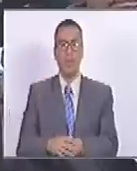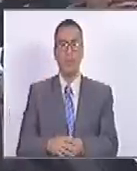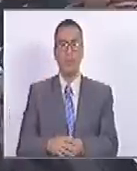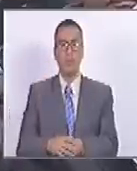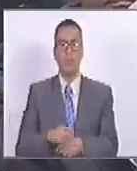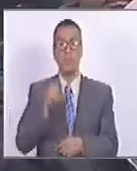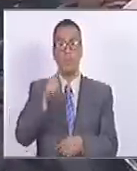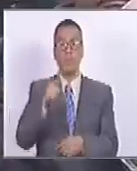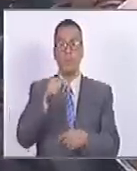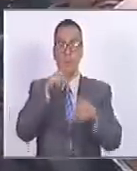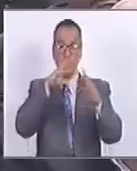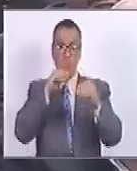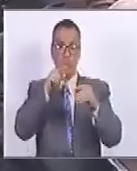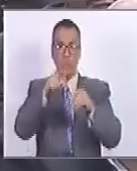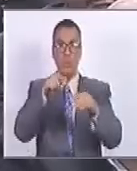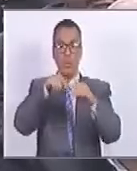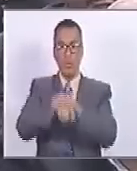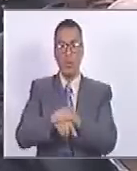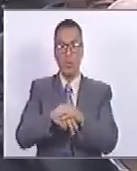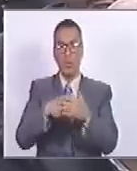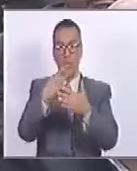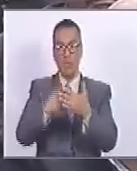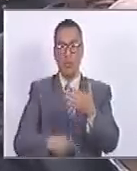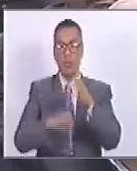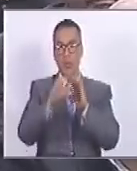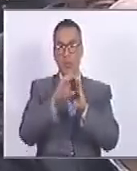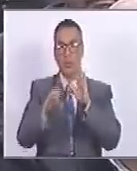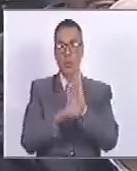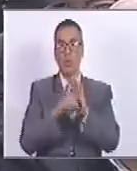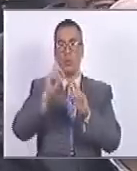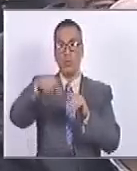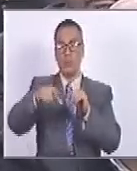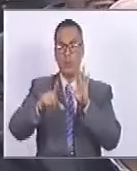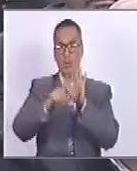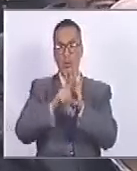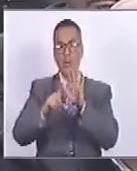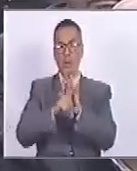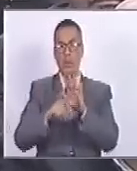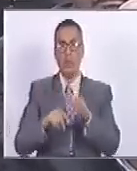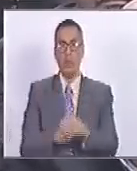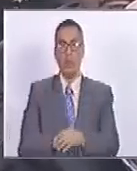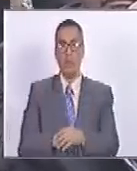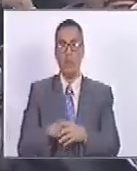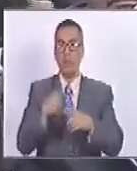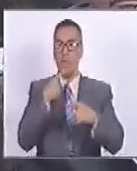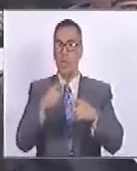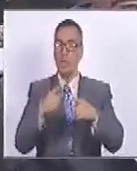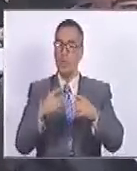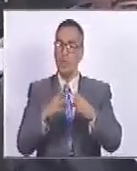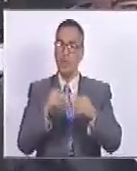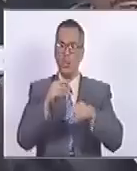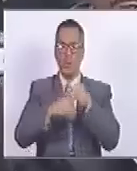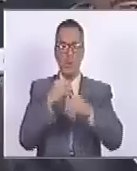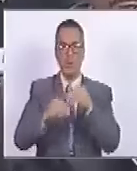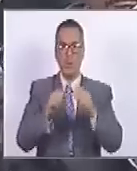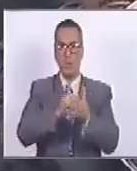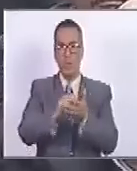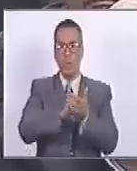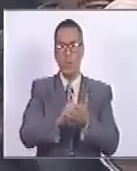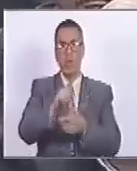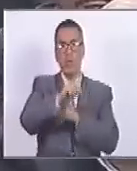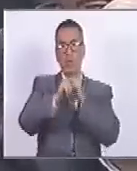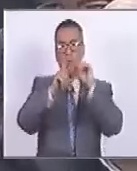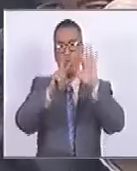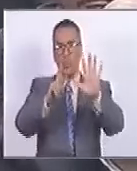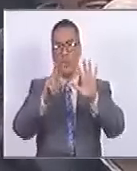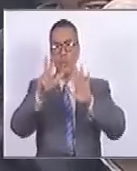y que estamos hablando dentro del plano de la Constitución y las leyes, donde se ha violentado claramente el artículo